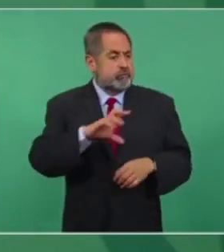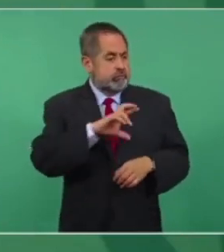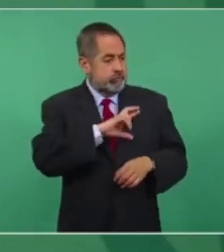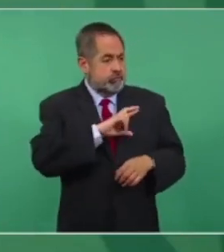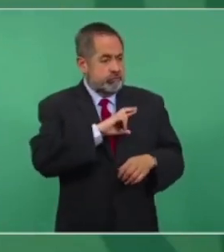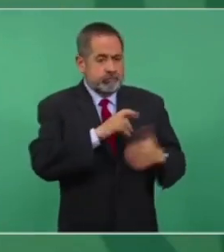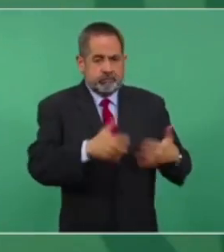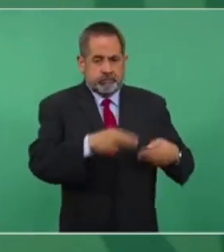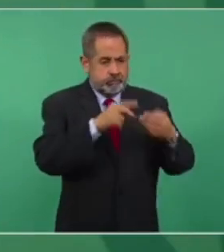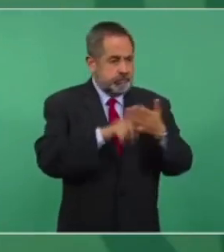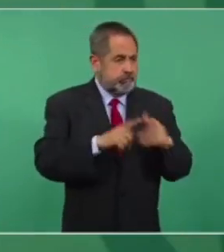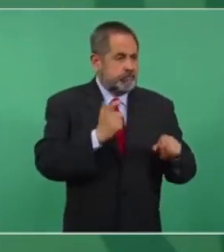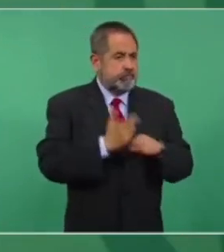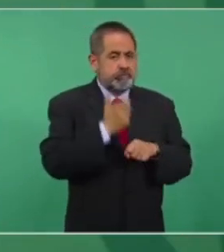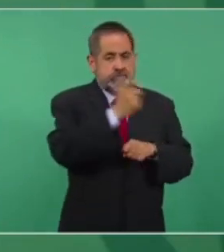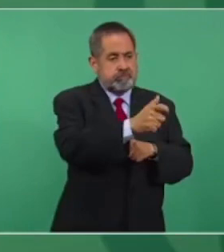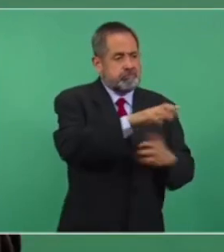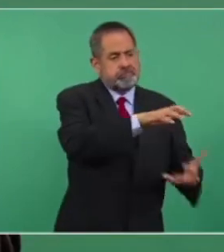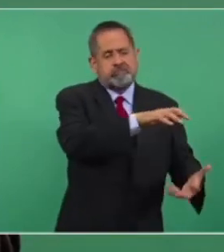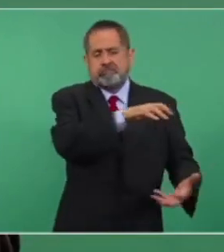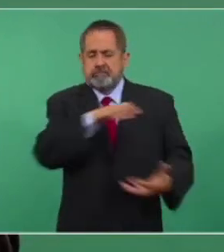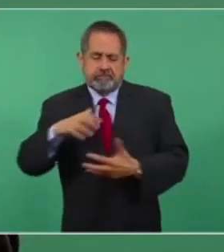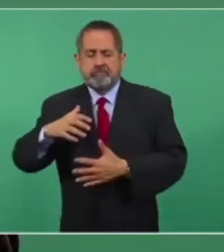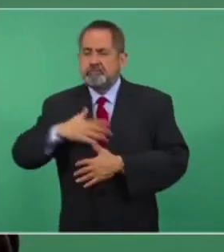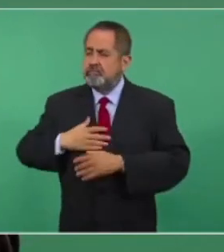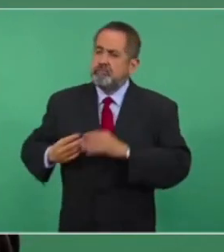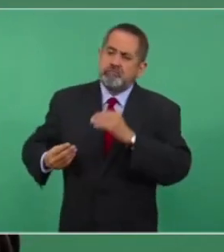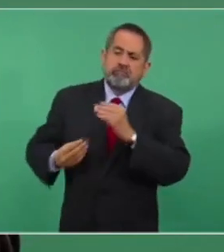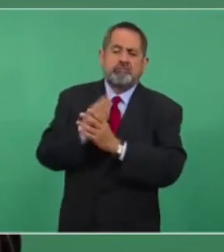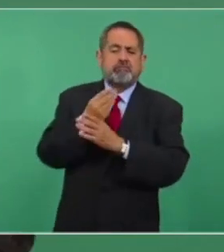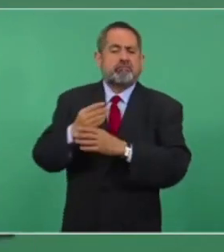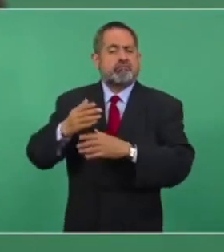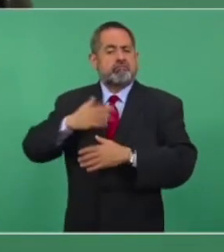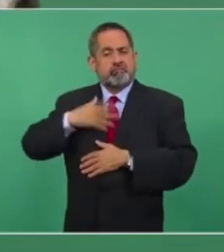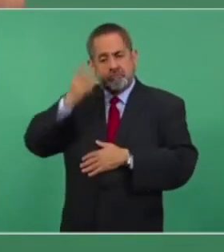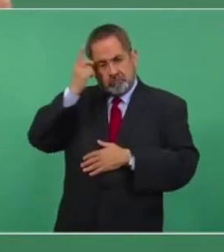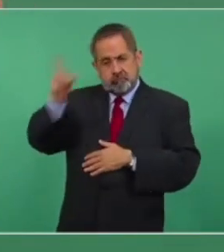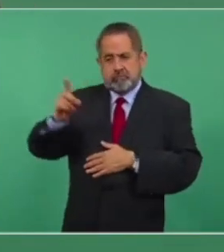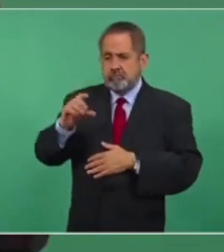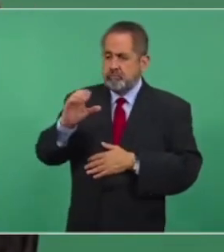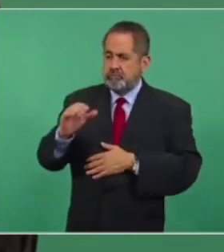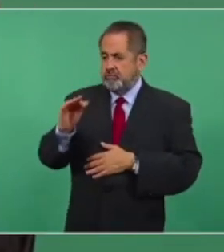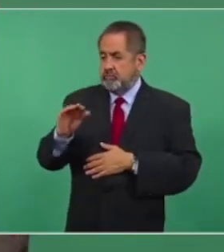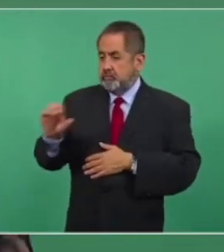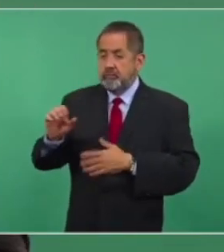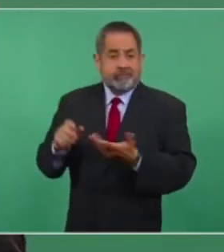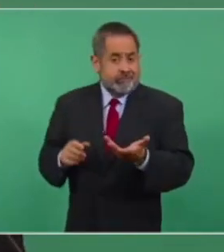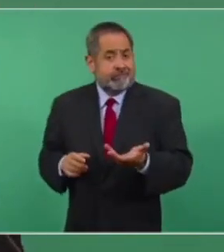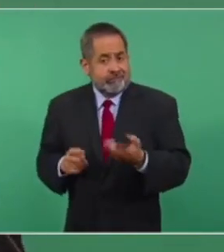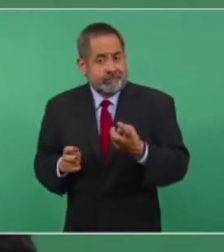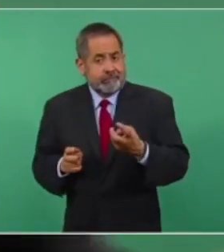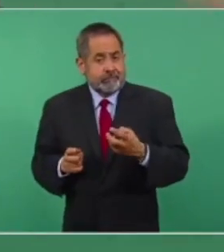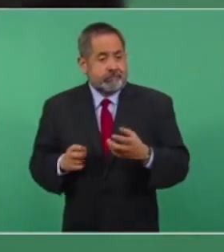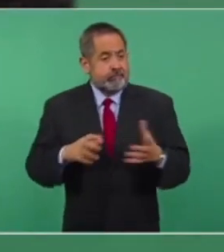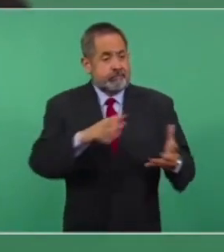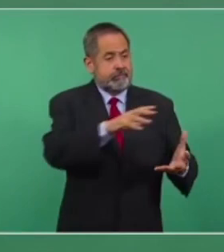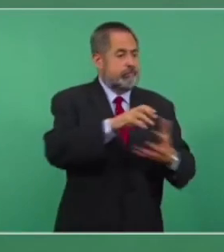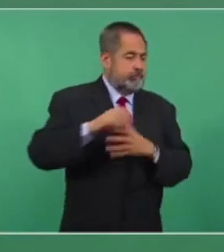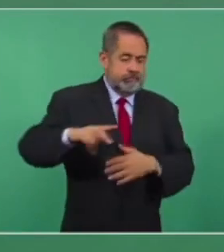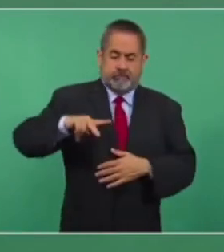sus empresas. Así fue. hubieron indemnizaciones y se